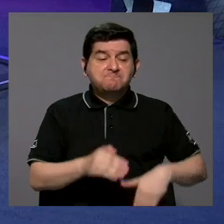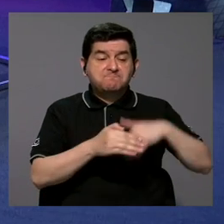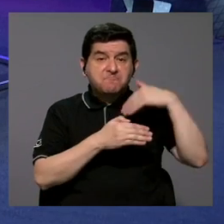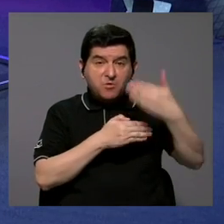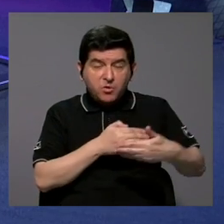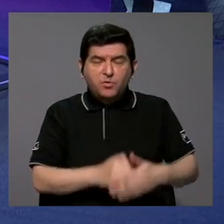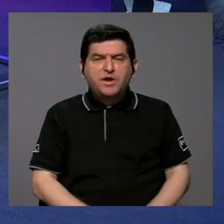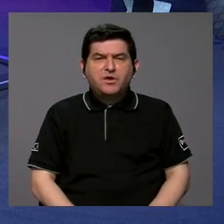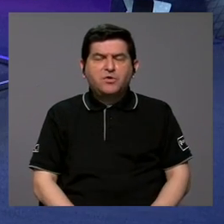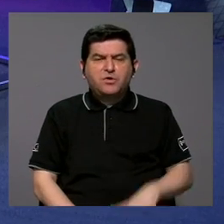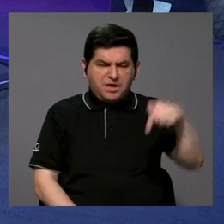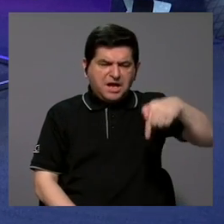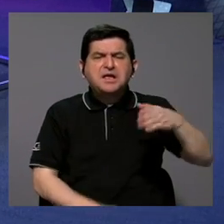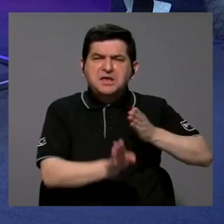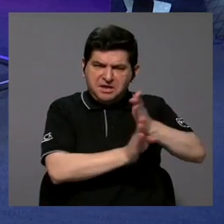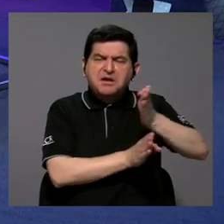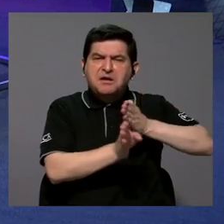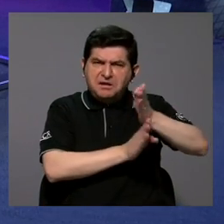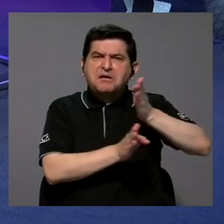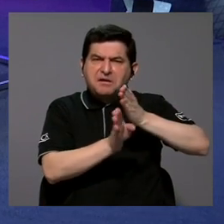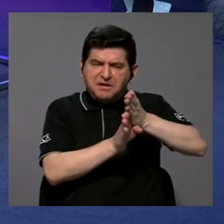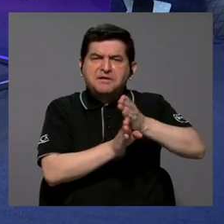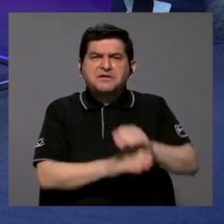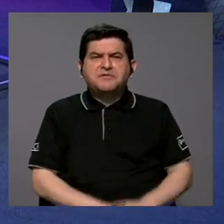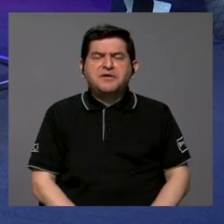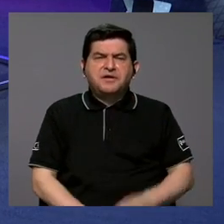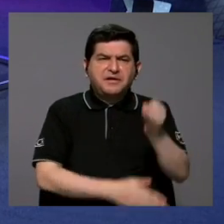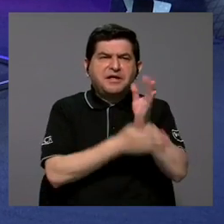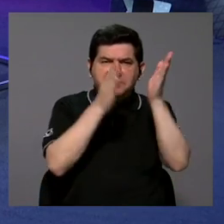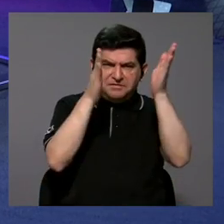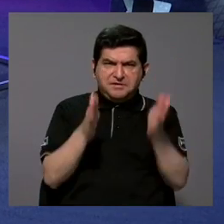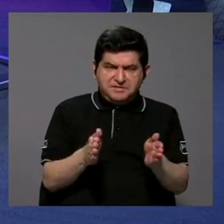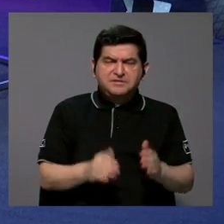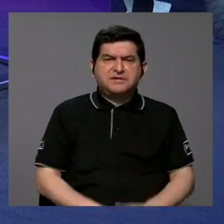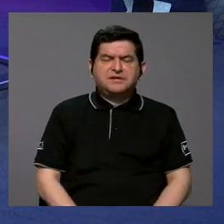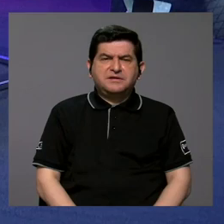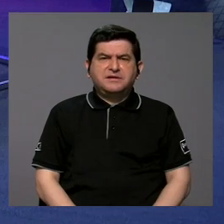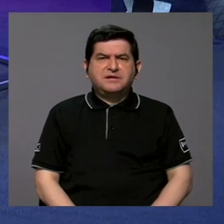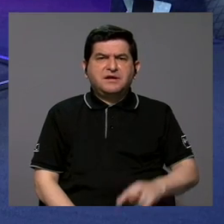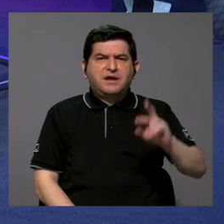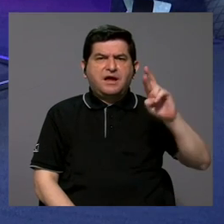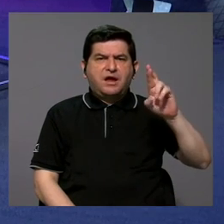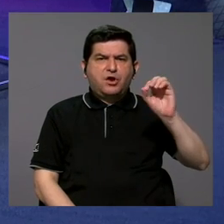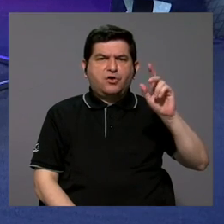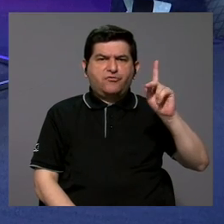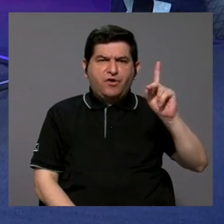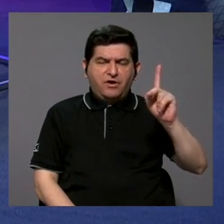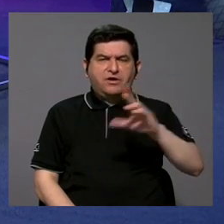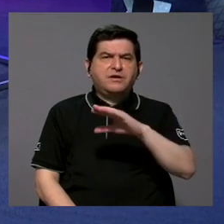después de una larga carrera aquí como artista. En el rock y